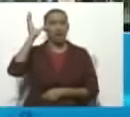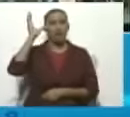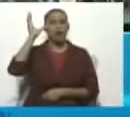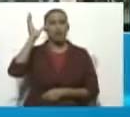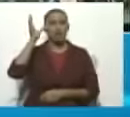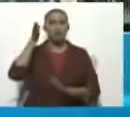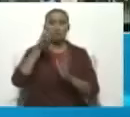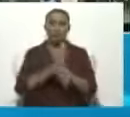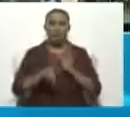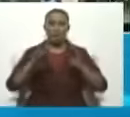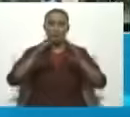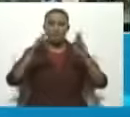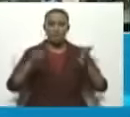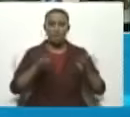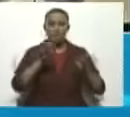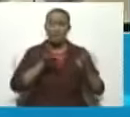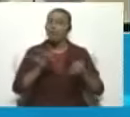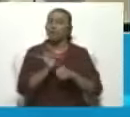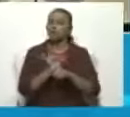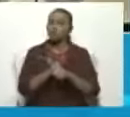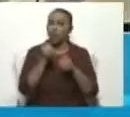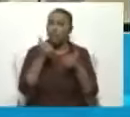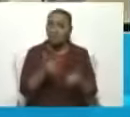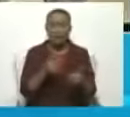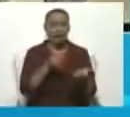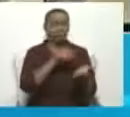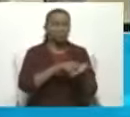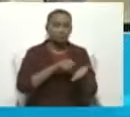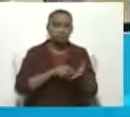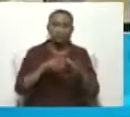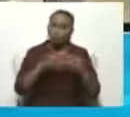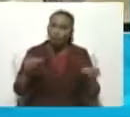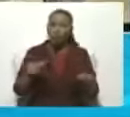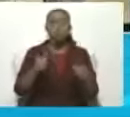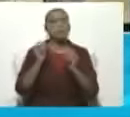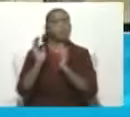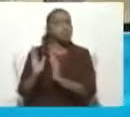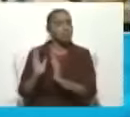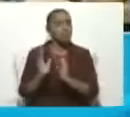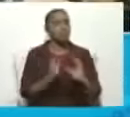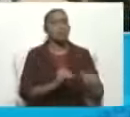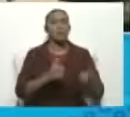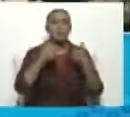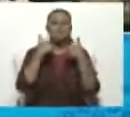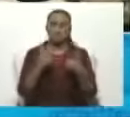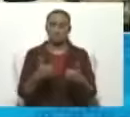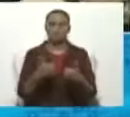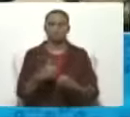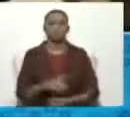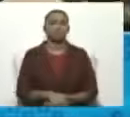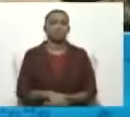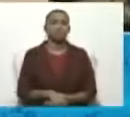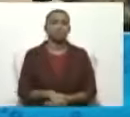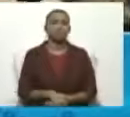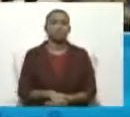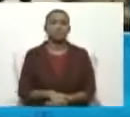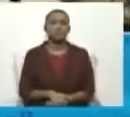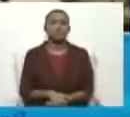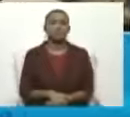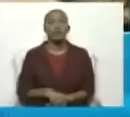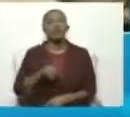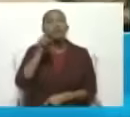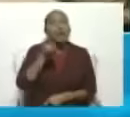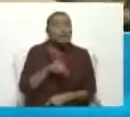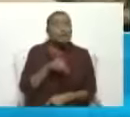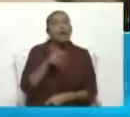de entregarles resultados al país en el menor tiempo posible. También probamos las contingencias.